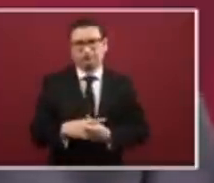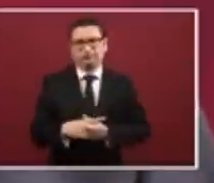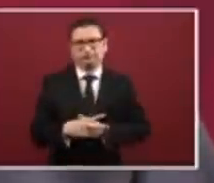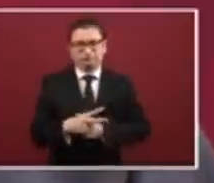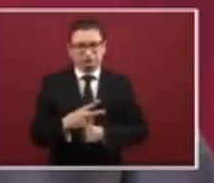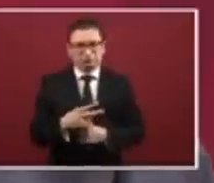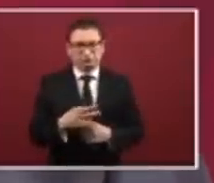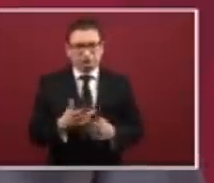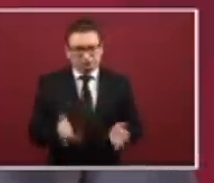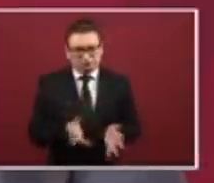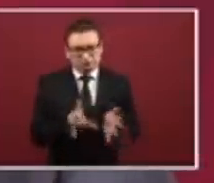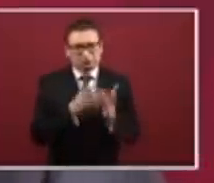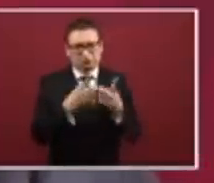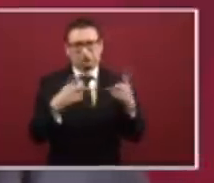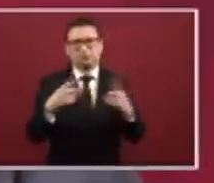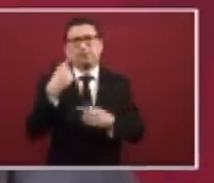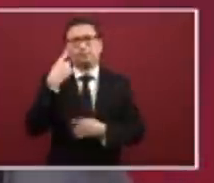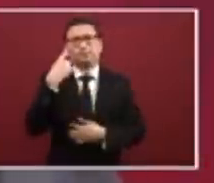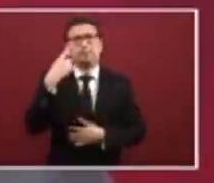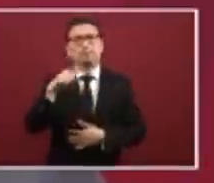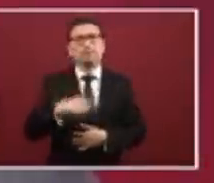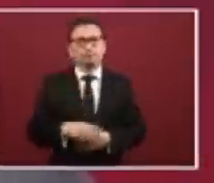tenga necesidad de